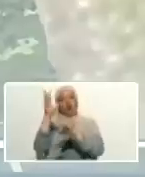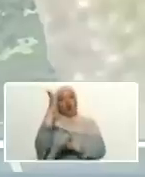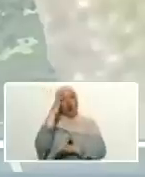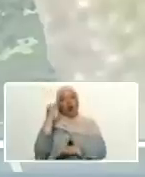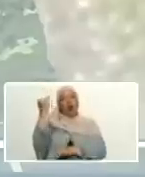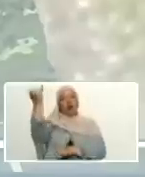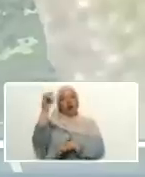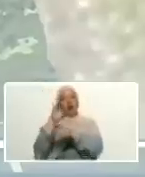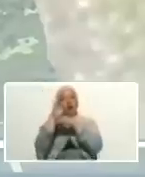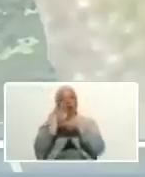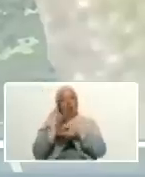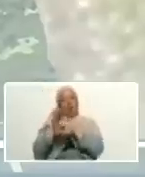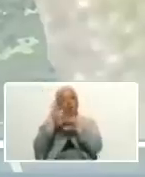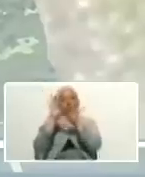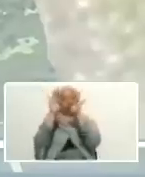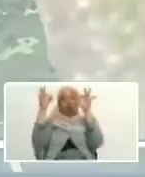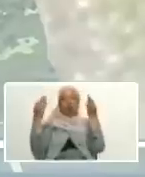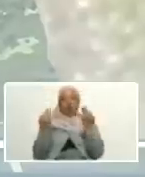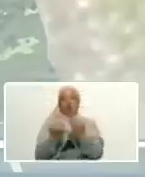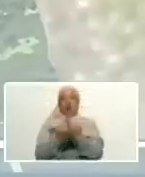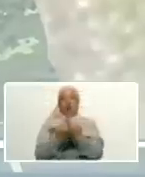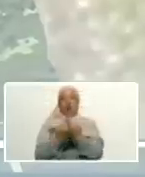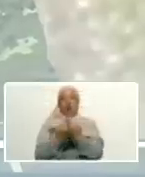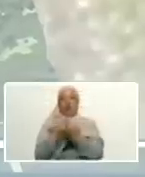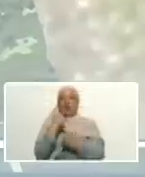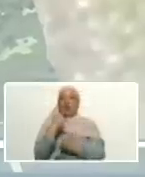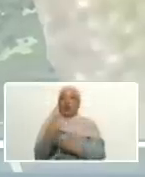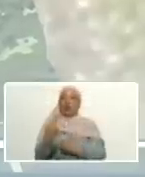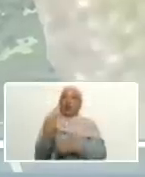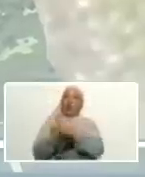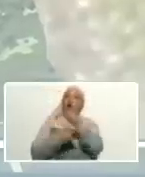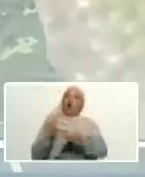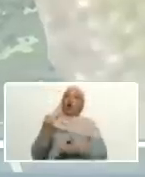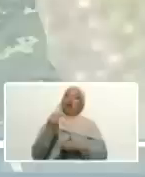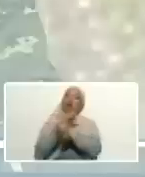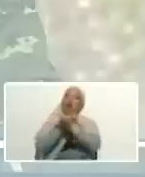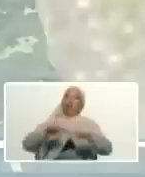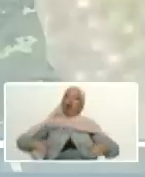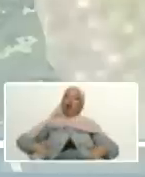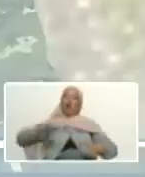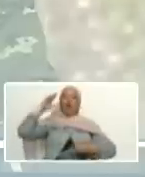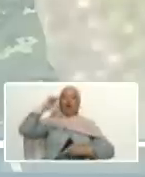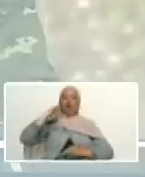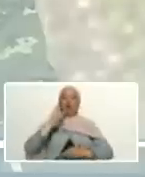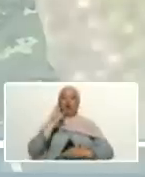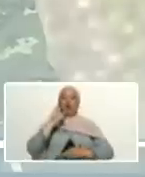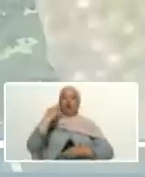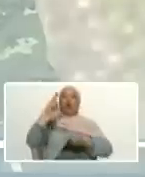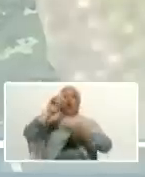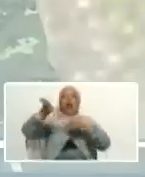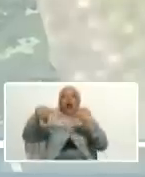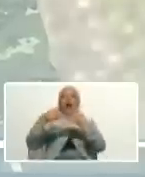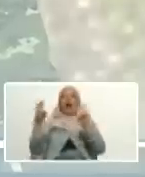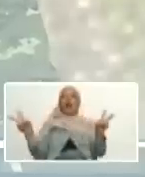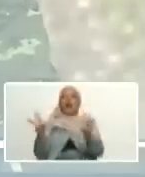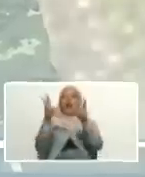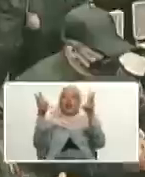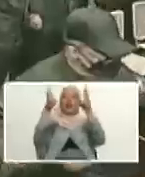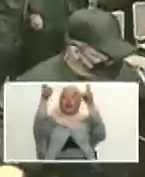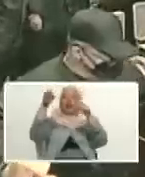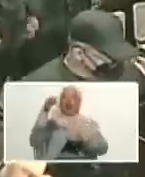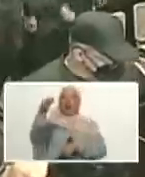su protección! Y digo desde mi corazón, Fuerza Armada Nacional Bolivariana, ¡hasta la victoria siempre!